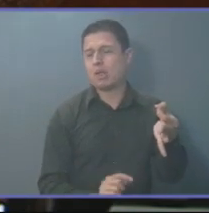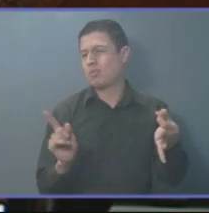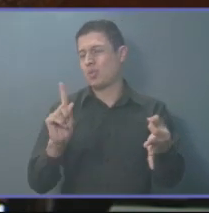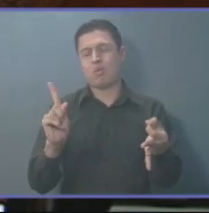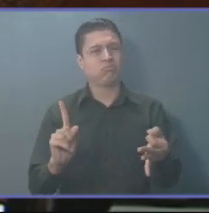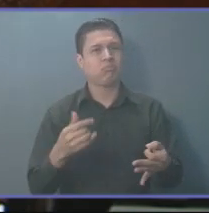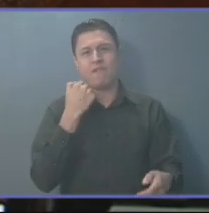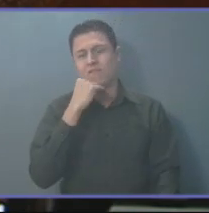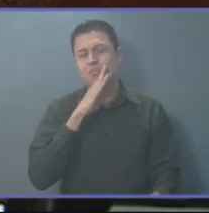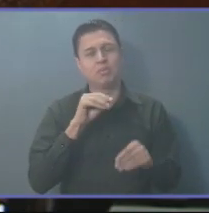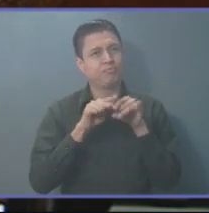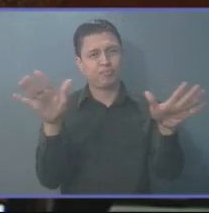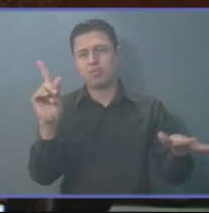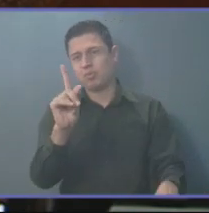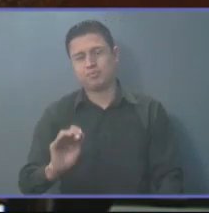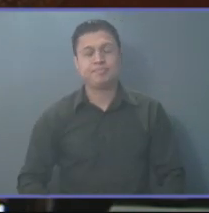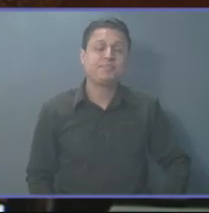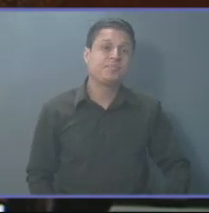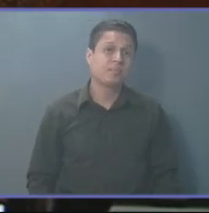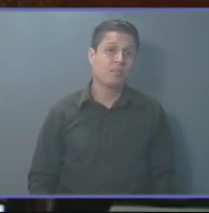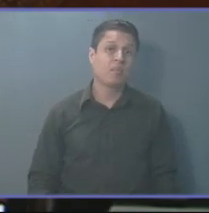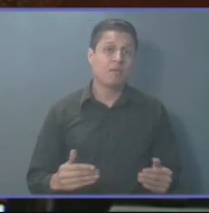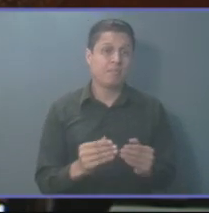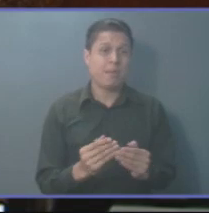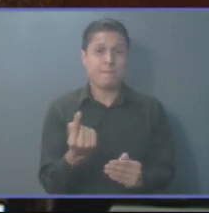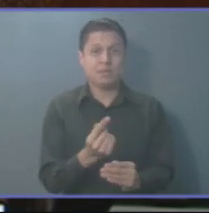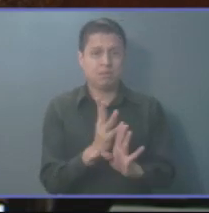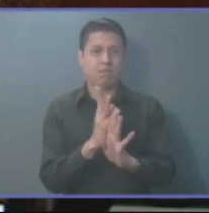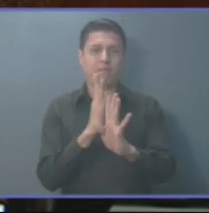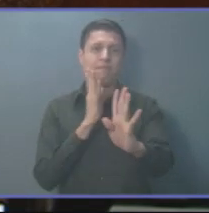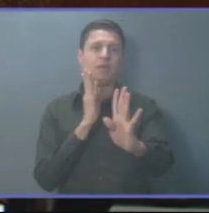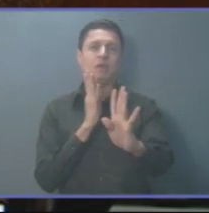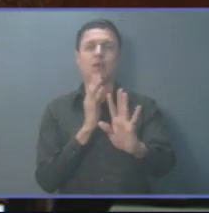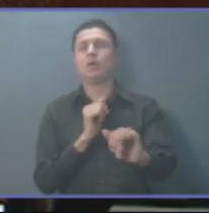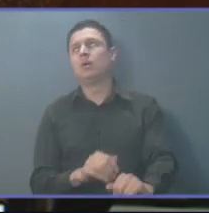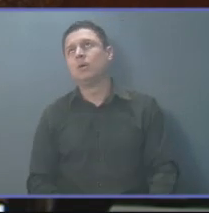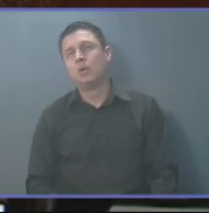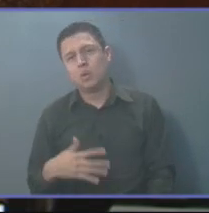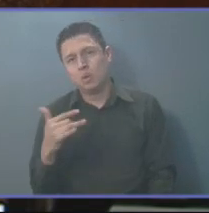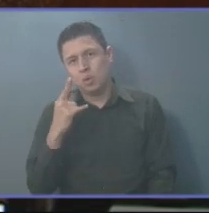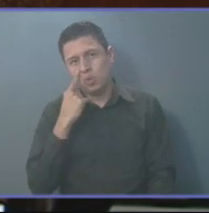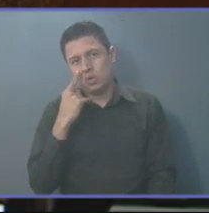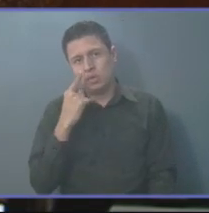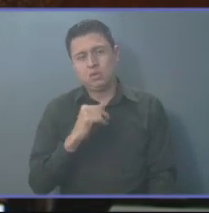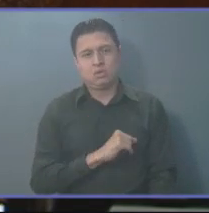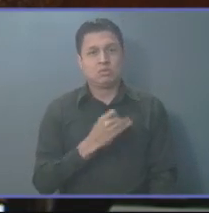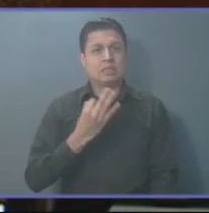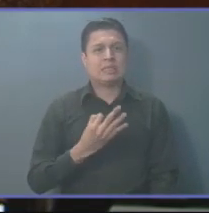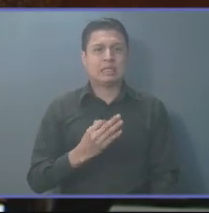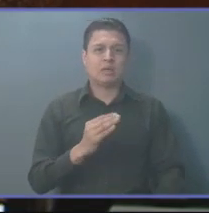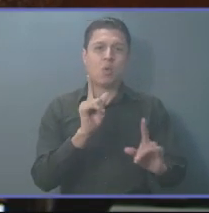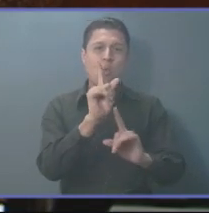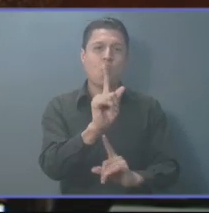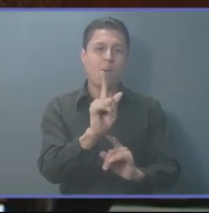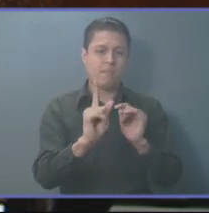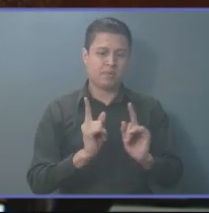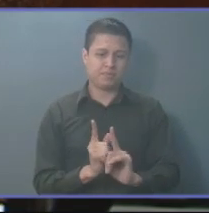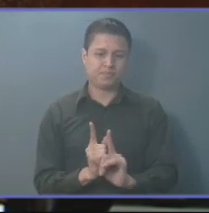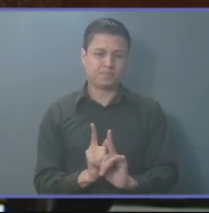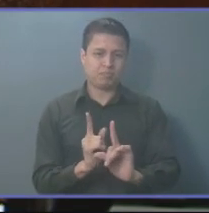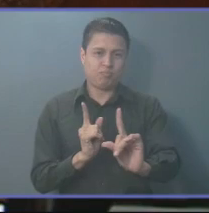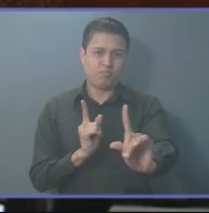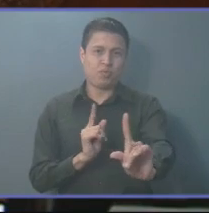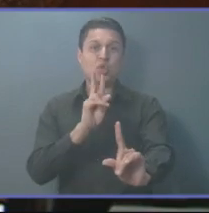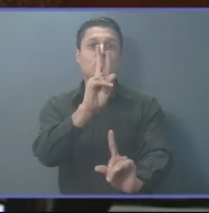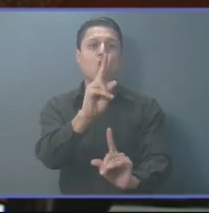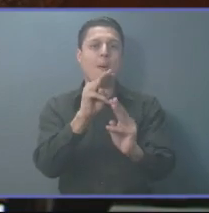24. Las filas de personas para entrar y salir de las instalaciones deben guardar distancia entre ellas no menor